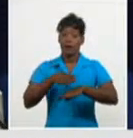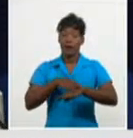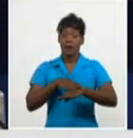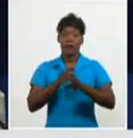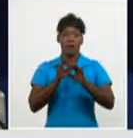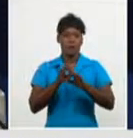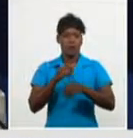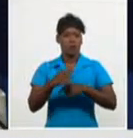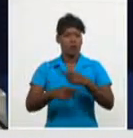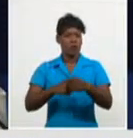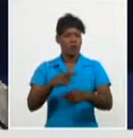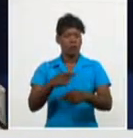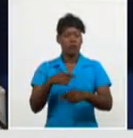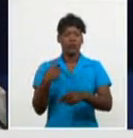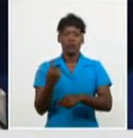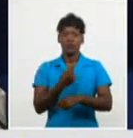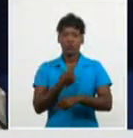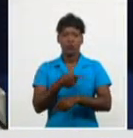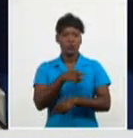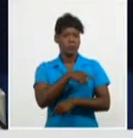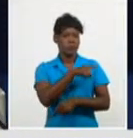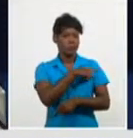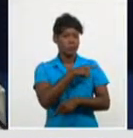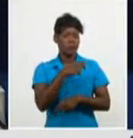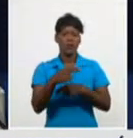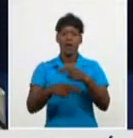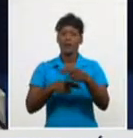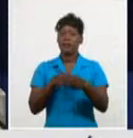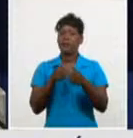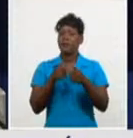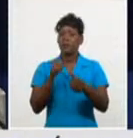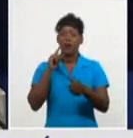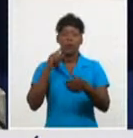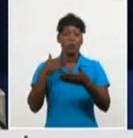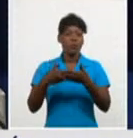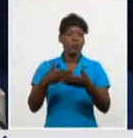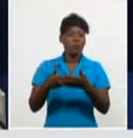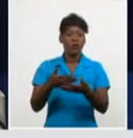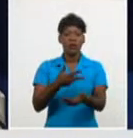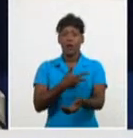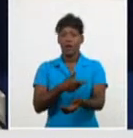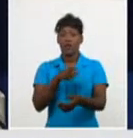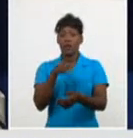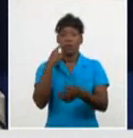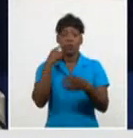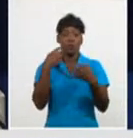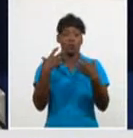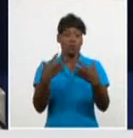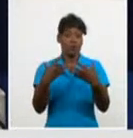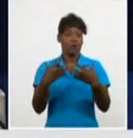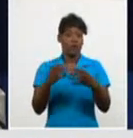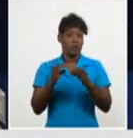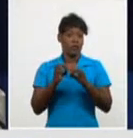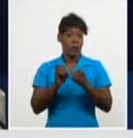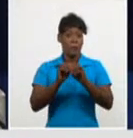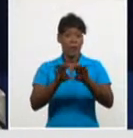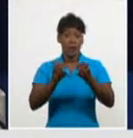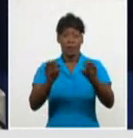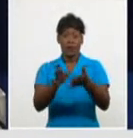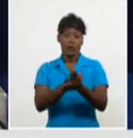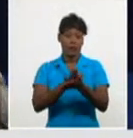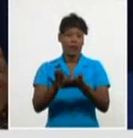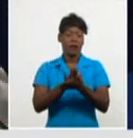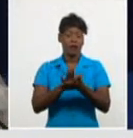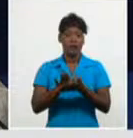en estos últimos días demuestra la importancia de este protocolo, puesto que